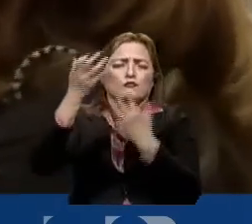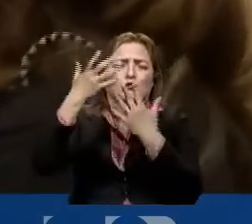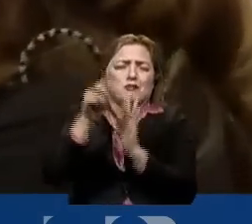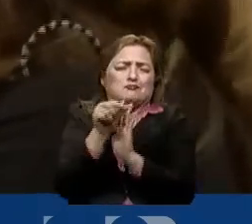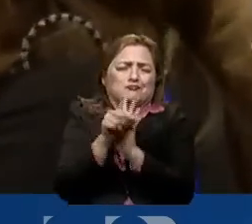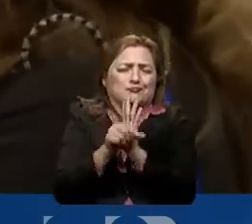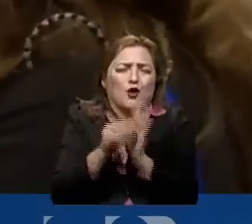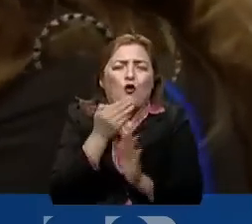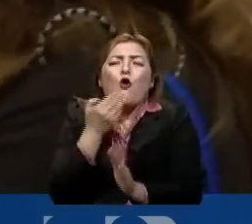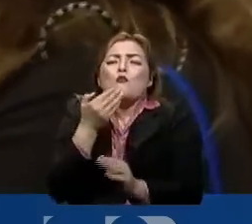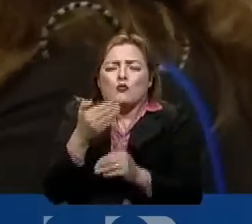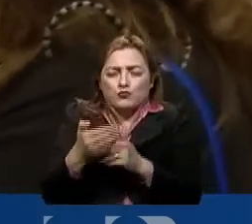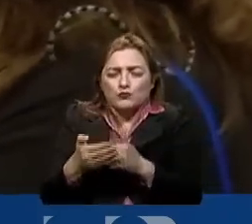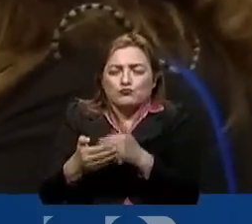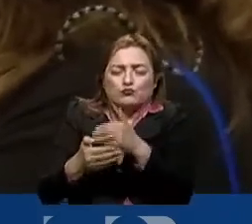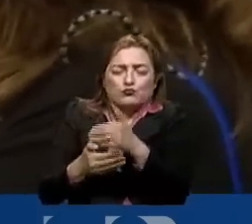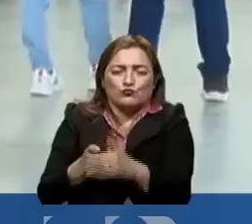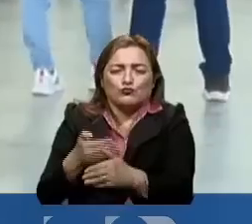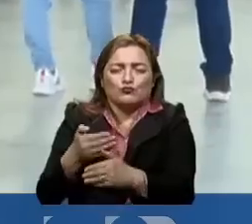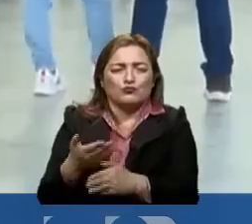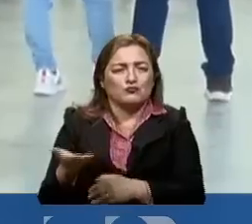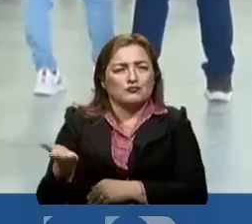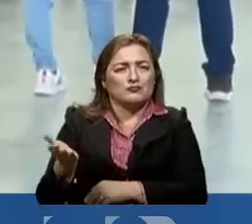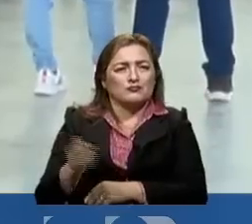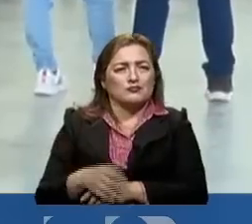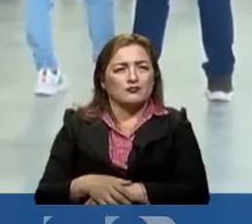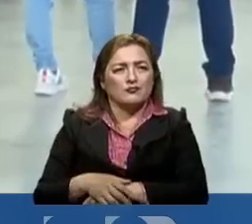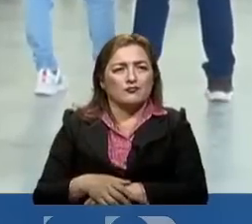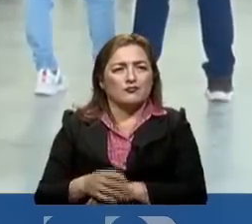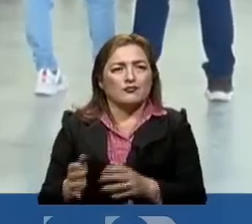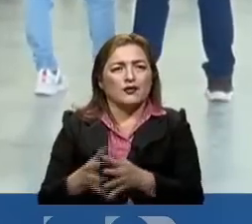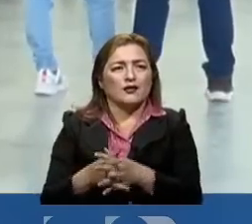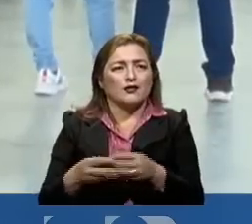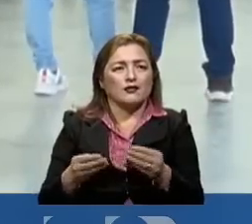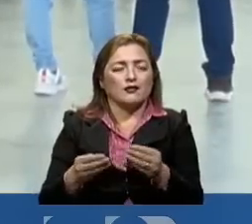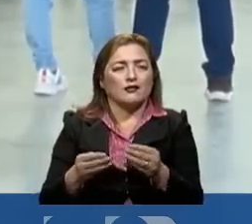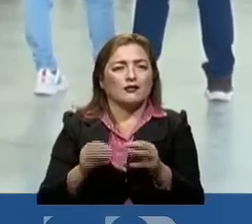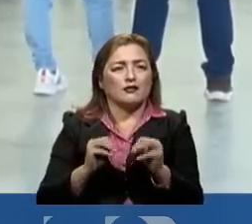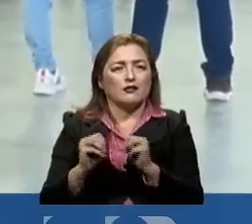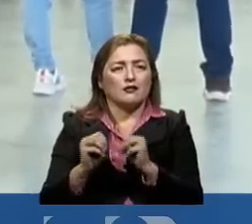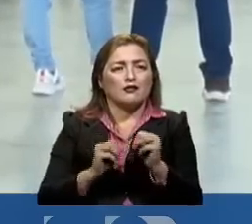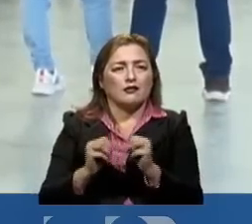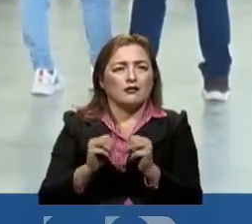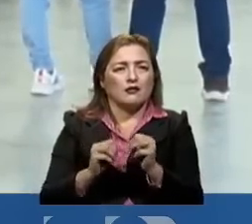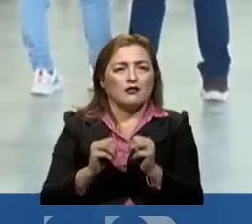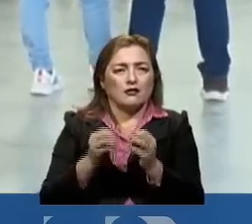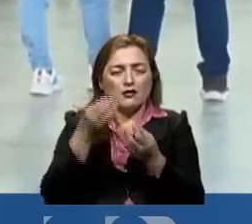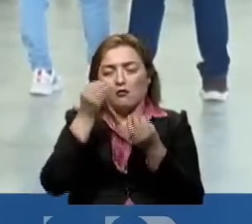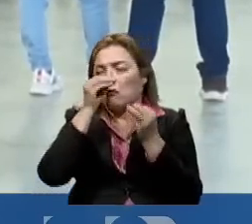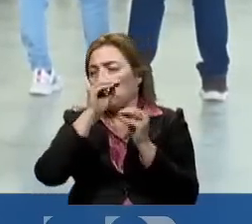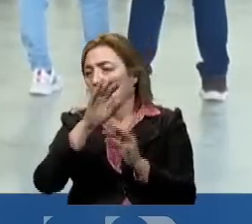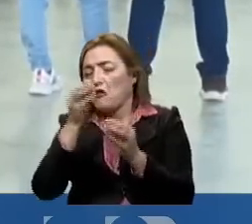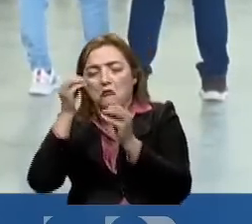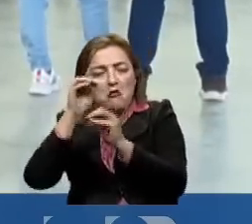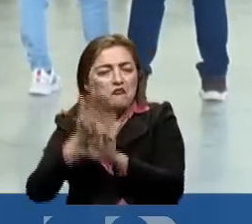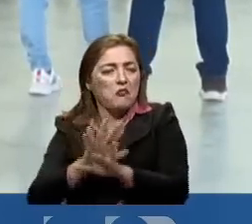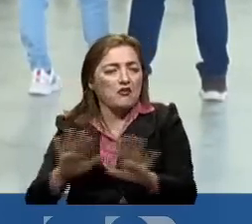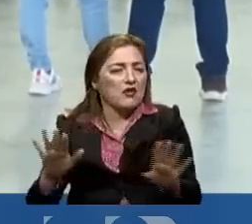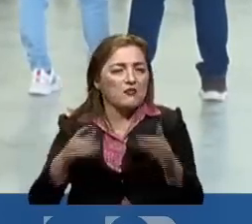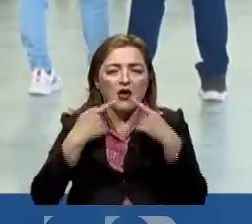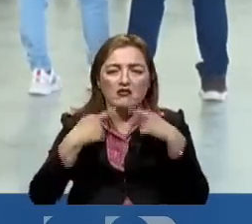pormenorizado de cómo van los avances. No puede ser que se quiera resolver el tema del metro nada más con anuncios,